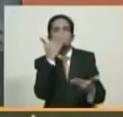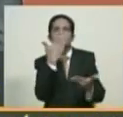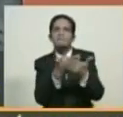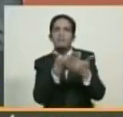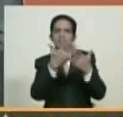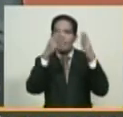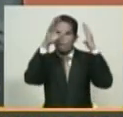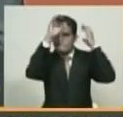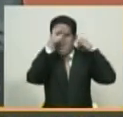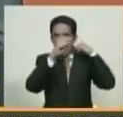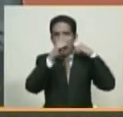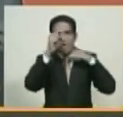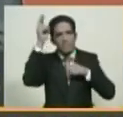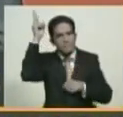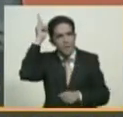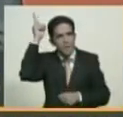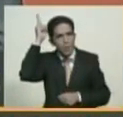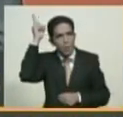de Venezuela en Perú